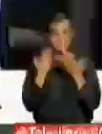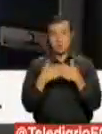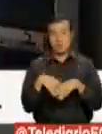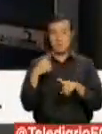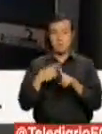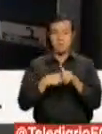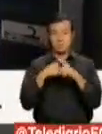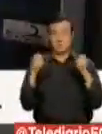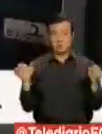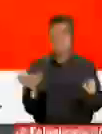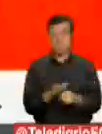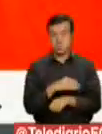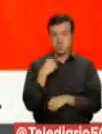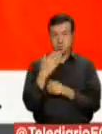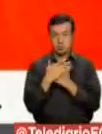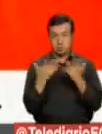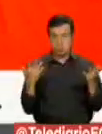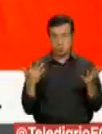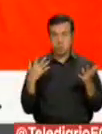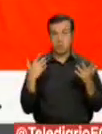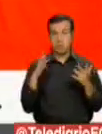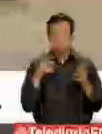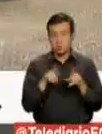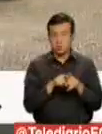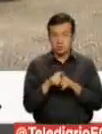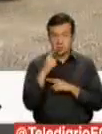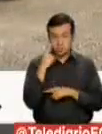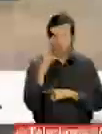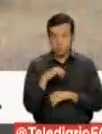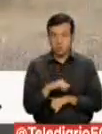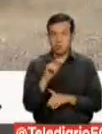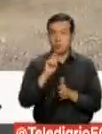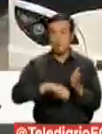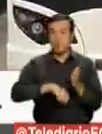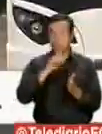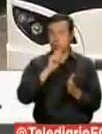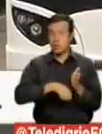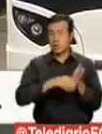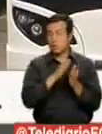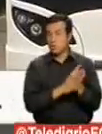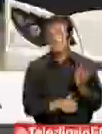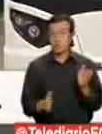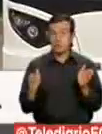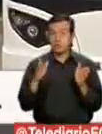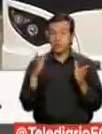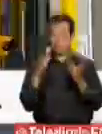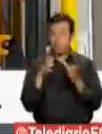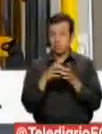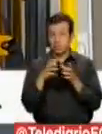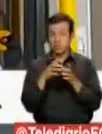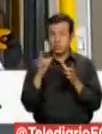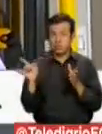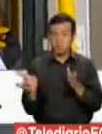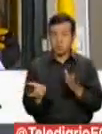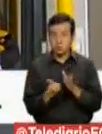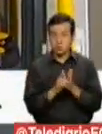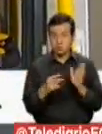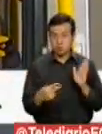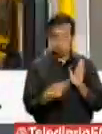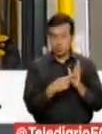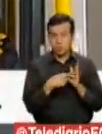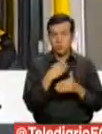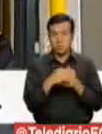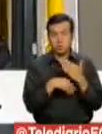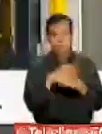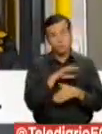marzo, mientras se arman las bases del concurso para la adjudicación del contrato de construcción de la estación de carga. Esperamos que este